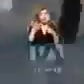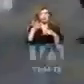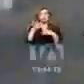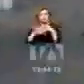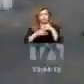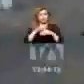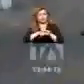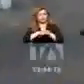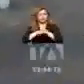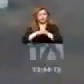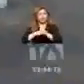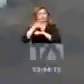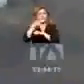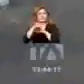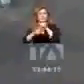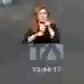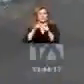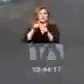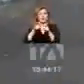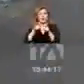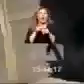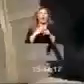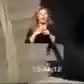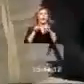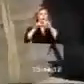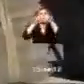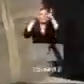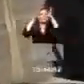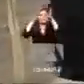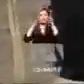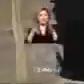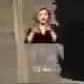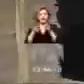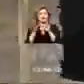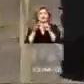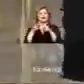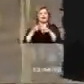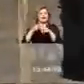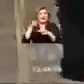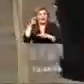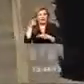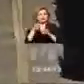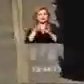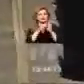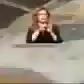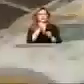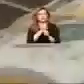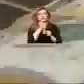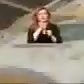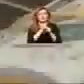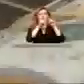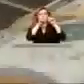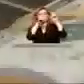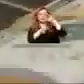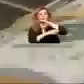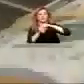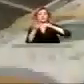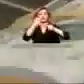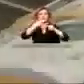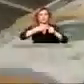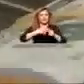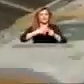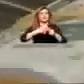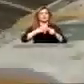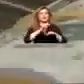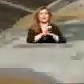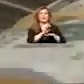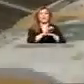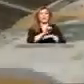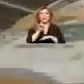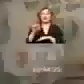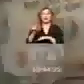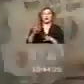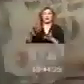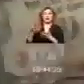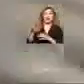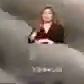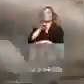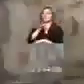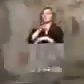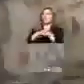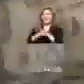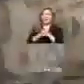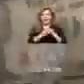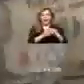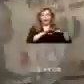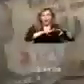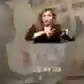y ex colaboradores de Petroecuador, que intentaron ir a invertir o más bien lavar dinero a Estados Unidos producto de la corrupción.